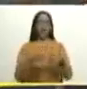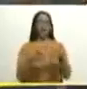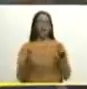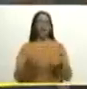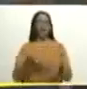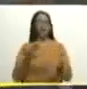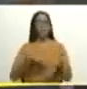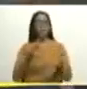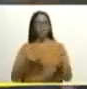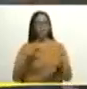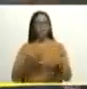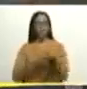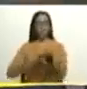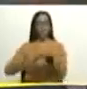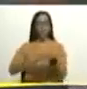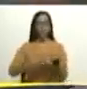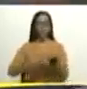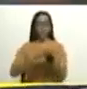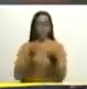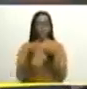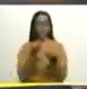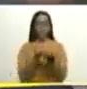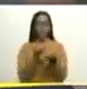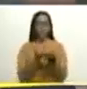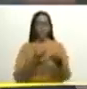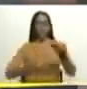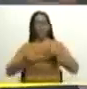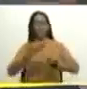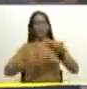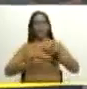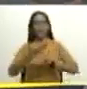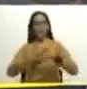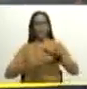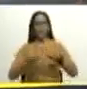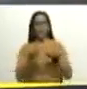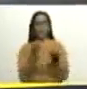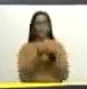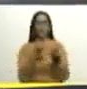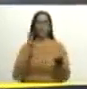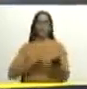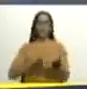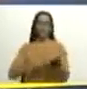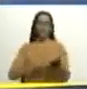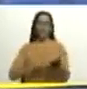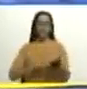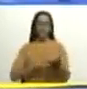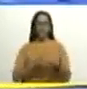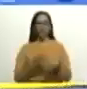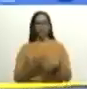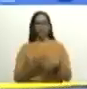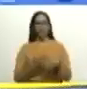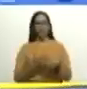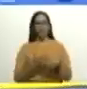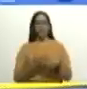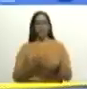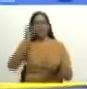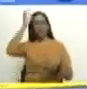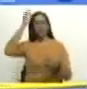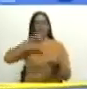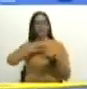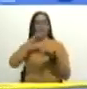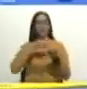importante en la recuperación económica, en la recuperación de la economía real. El Consejo Nacional de